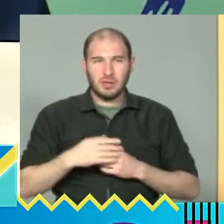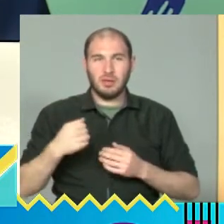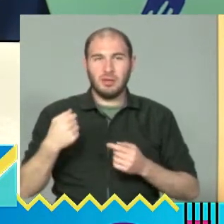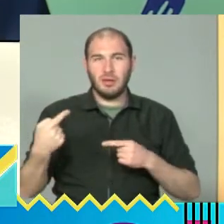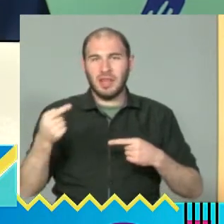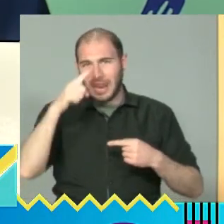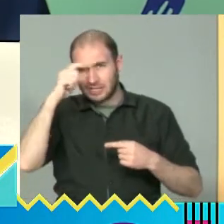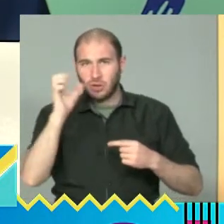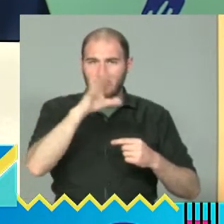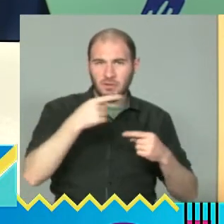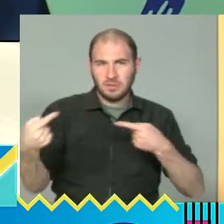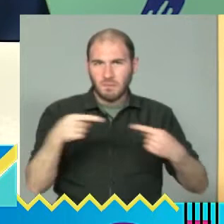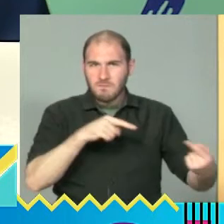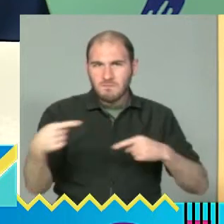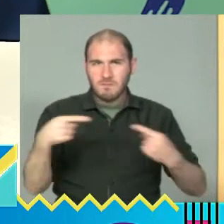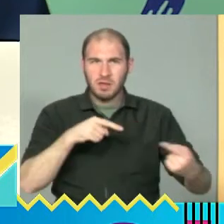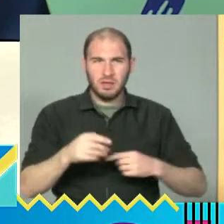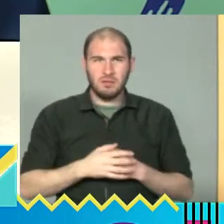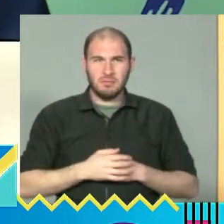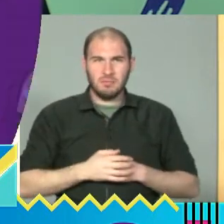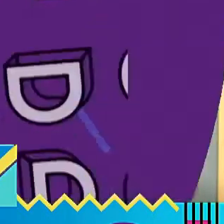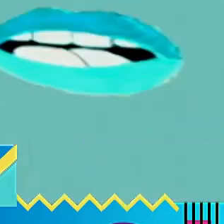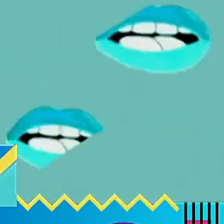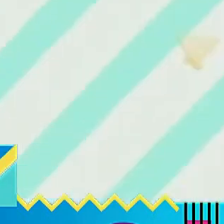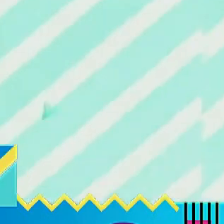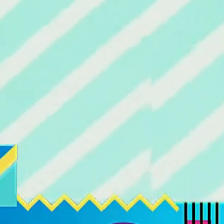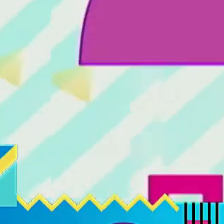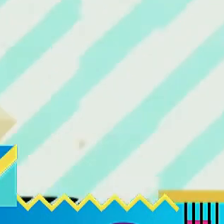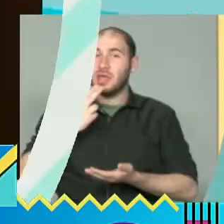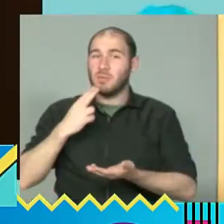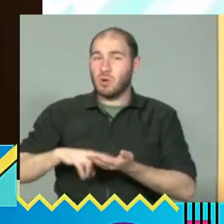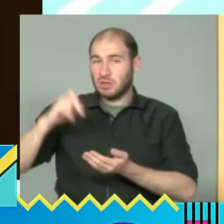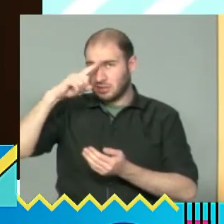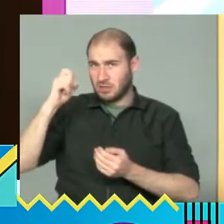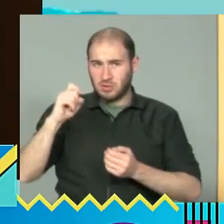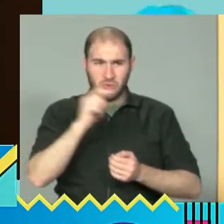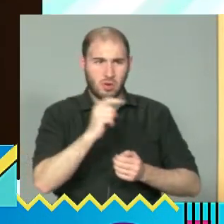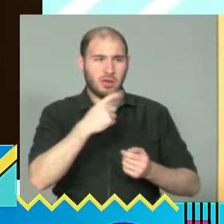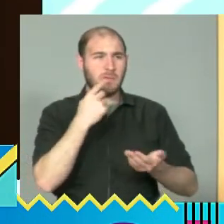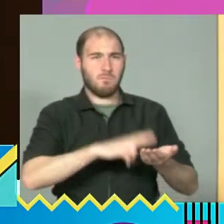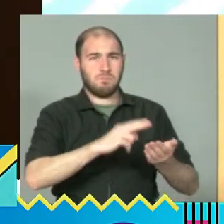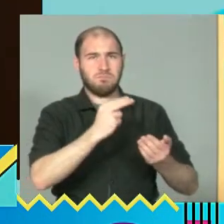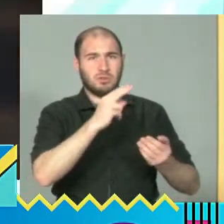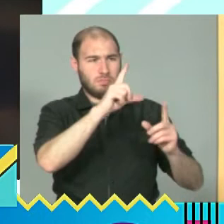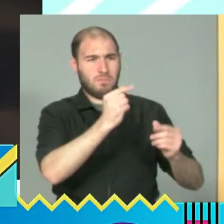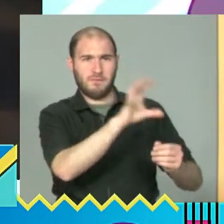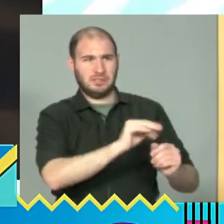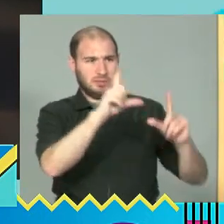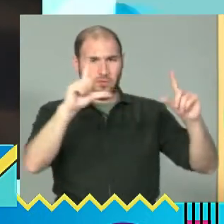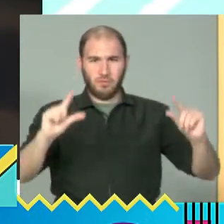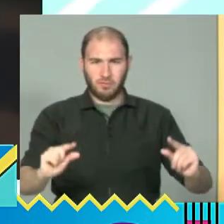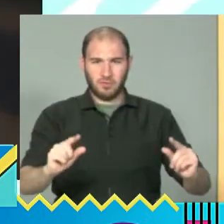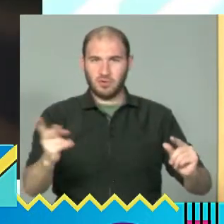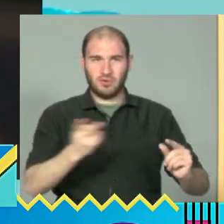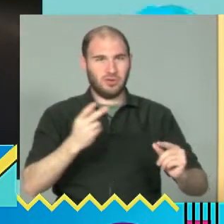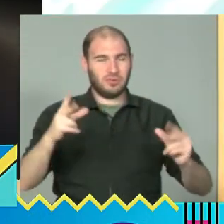peleaban entre la nación y las provincias y decían, no, que baje los impuestos a la nación. No, y la nación decía, no, que baje los impuestos en la provincia. Es porque ninguno de